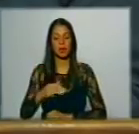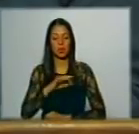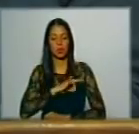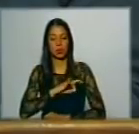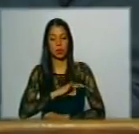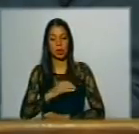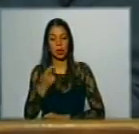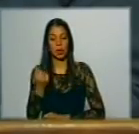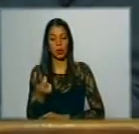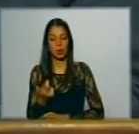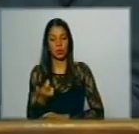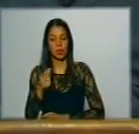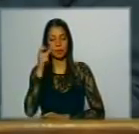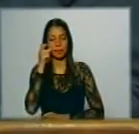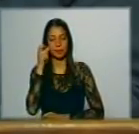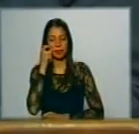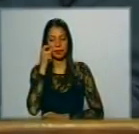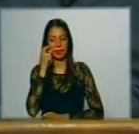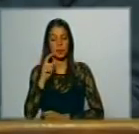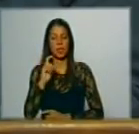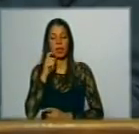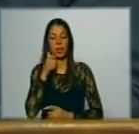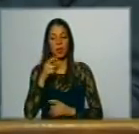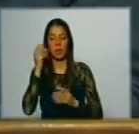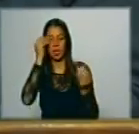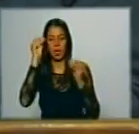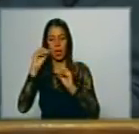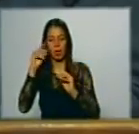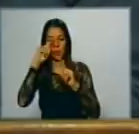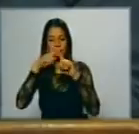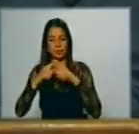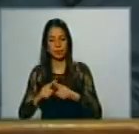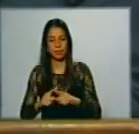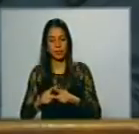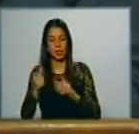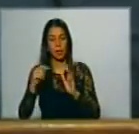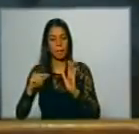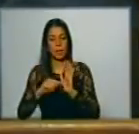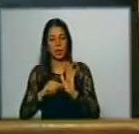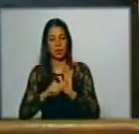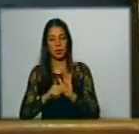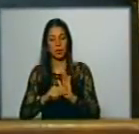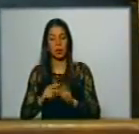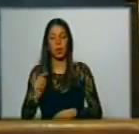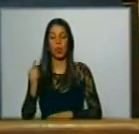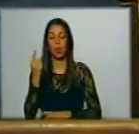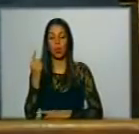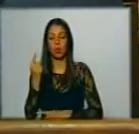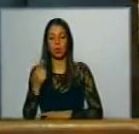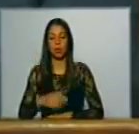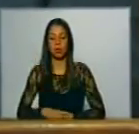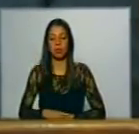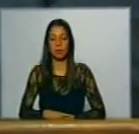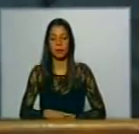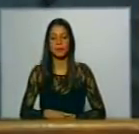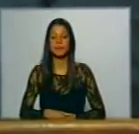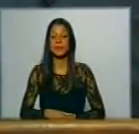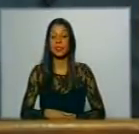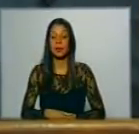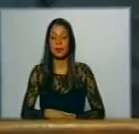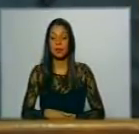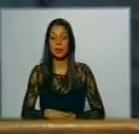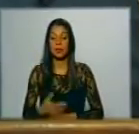Socioeconómicos fijará, mediante acto administrativo, los precios de 1. Los bienes y